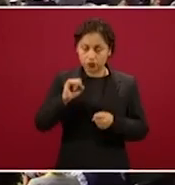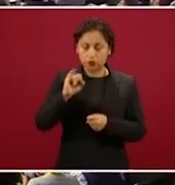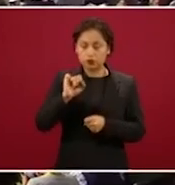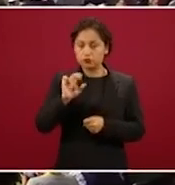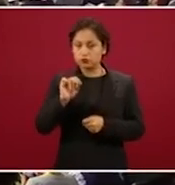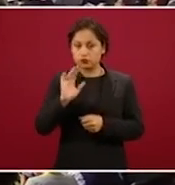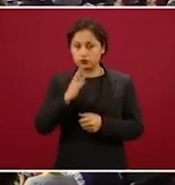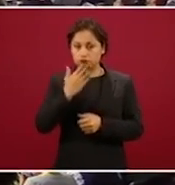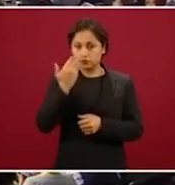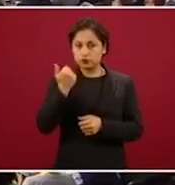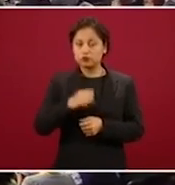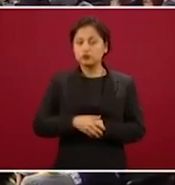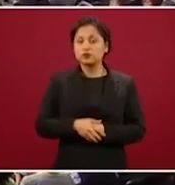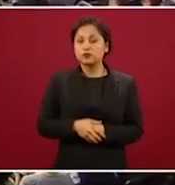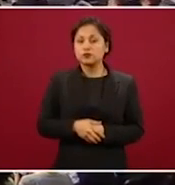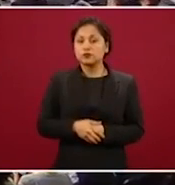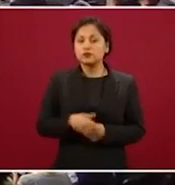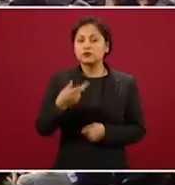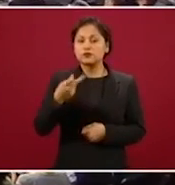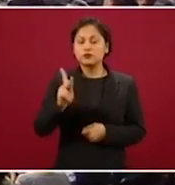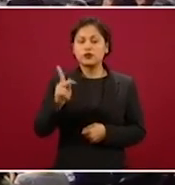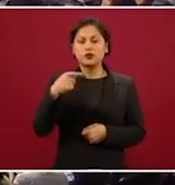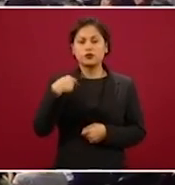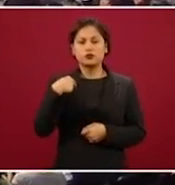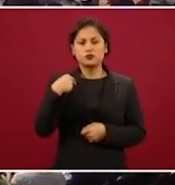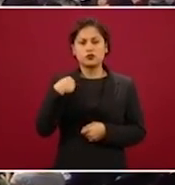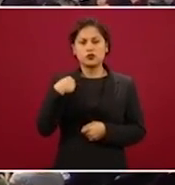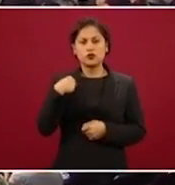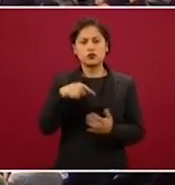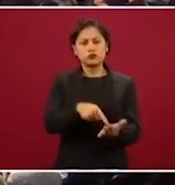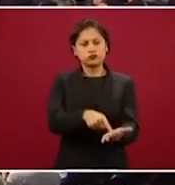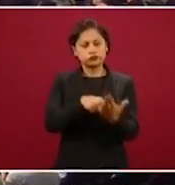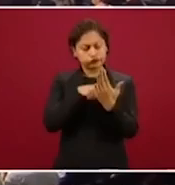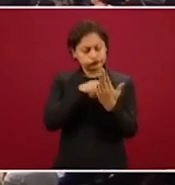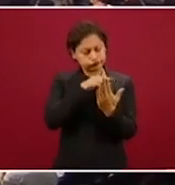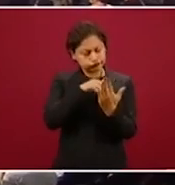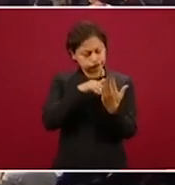algo de que estaba asesorando al